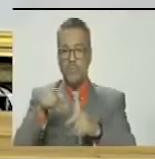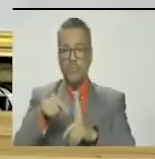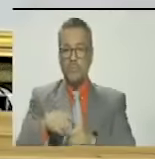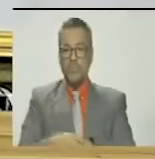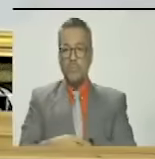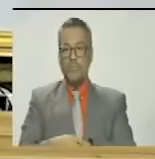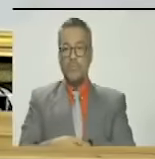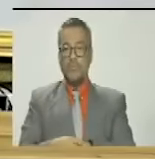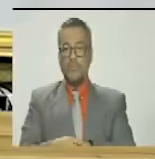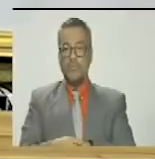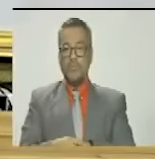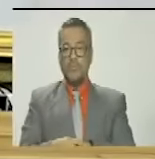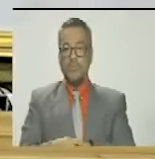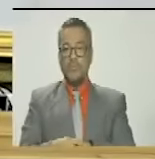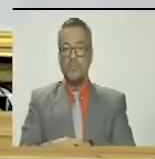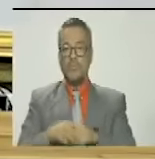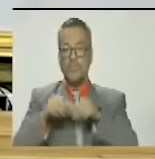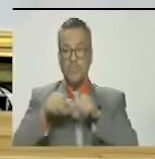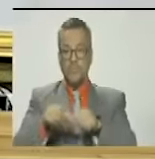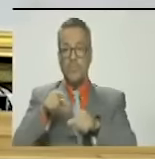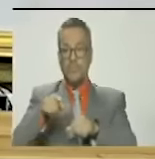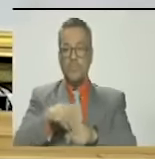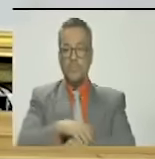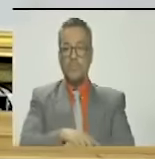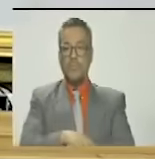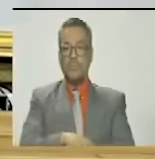sesión de instalación.